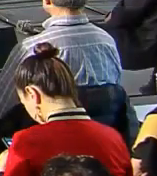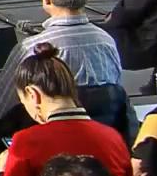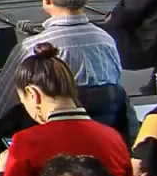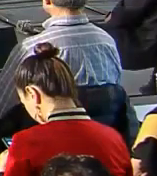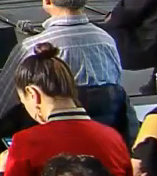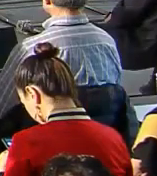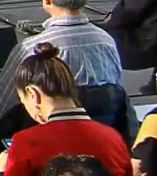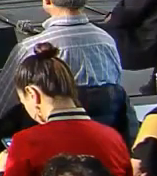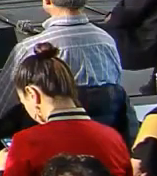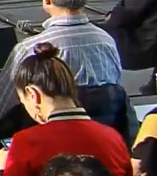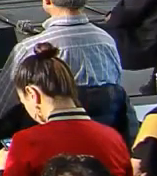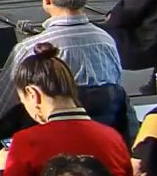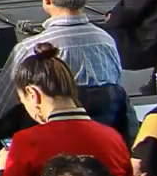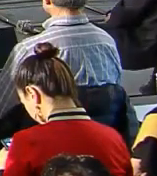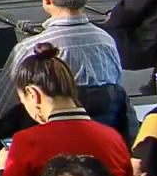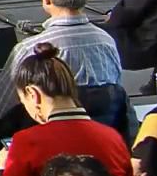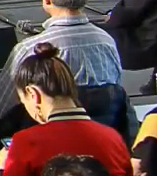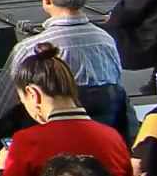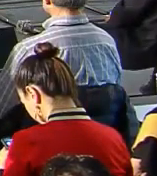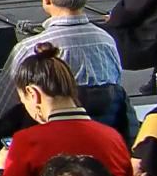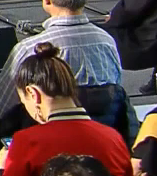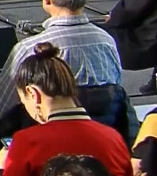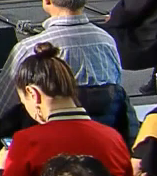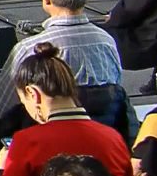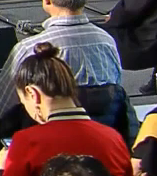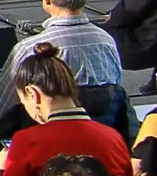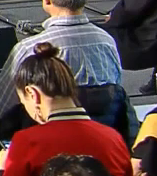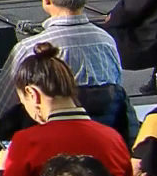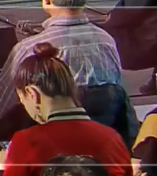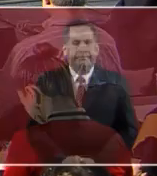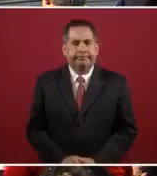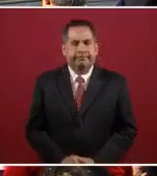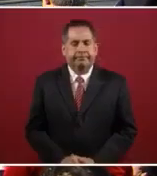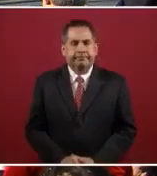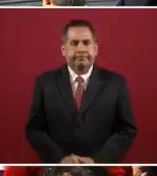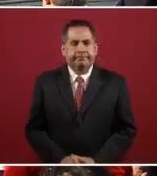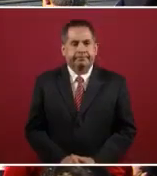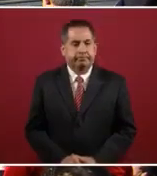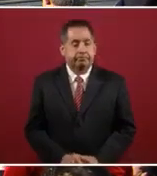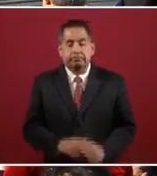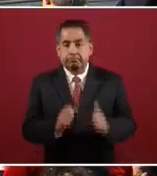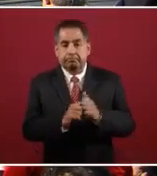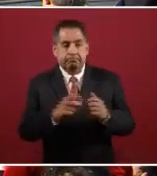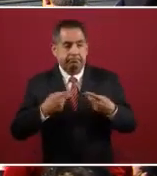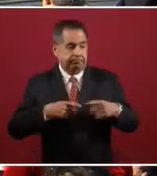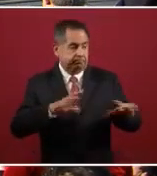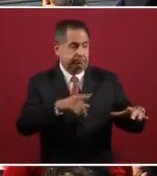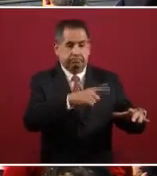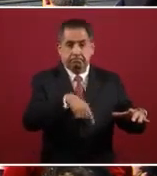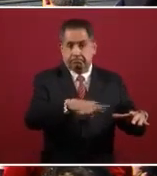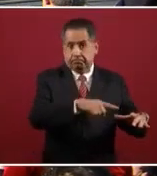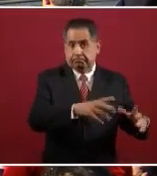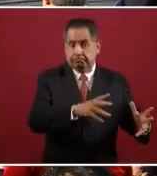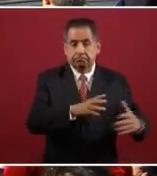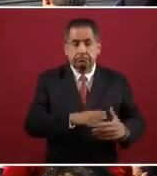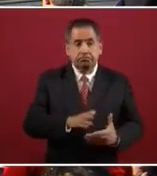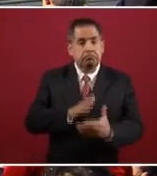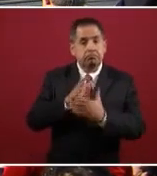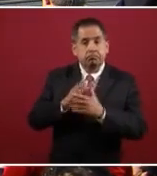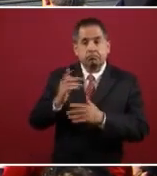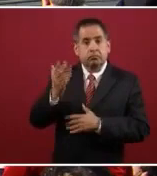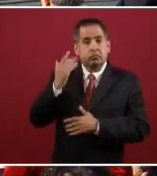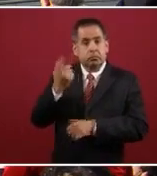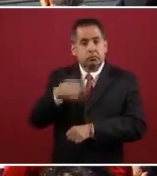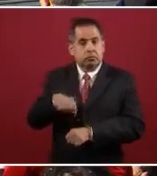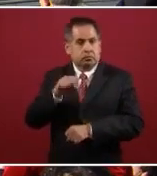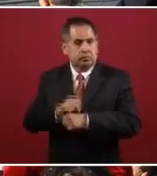información se empezó a construir la comunidad de aprendizaje campesino. ¿Con quiénes? Con la gente. En la visita que hice la semana antepasada,